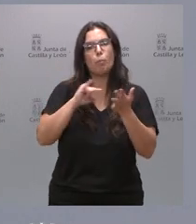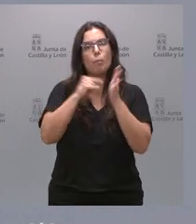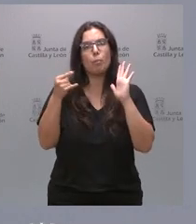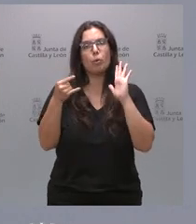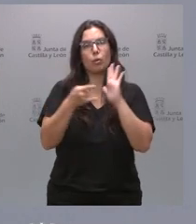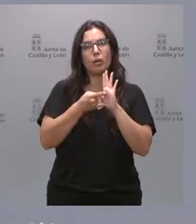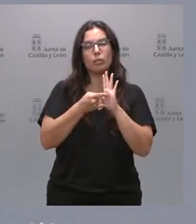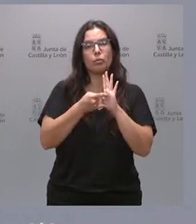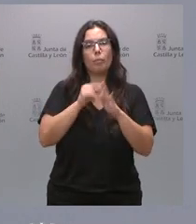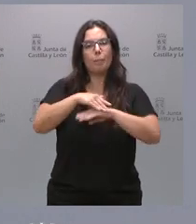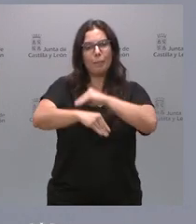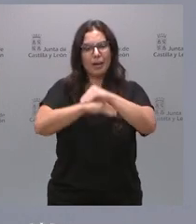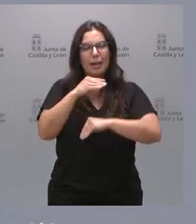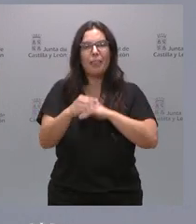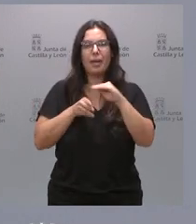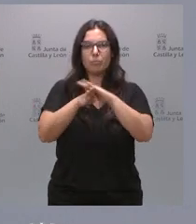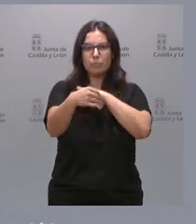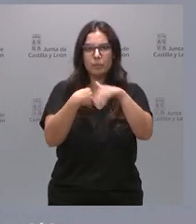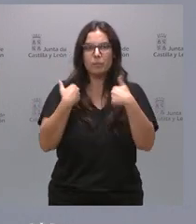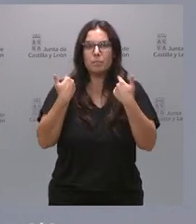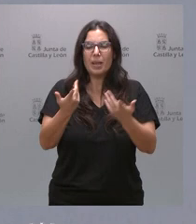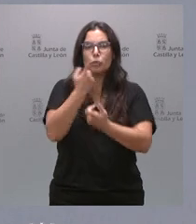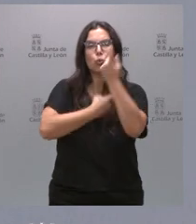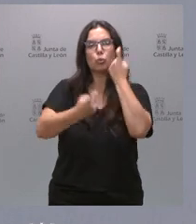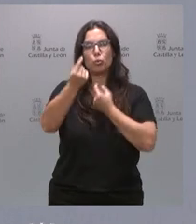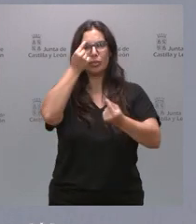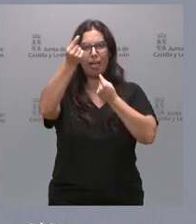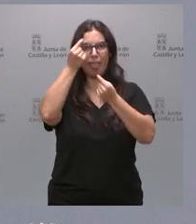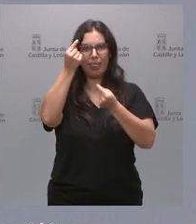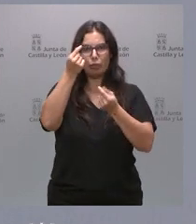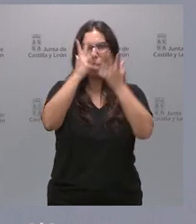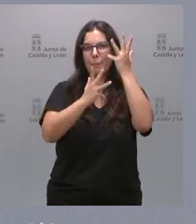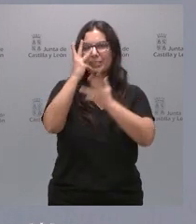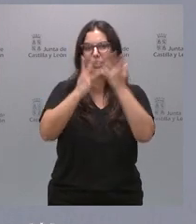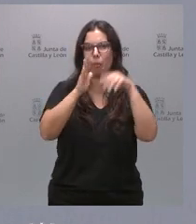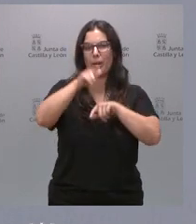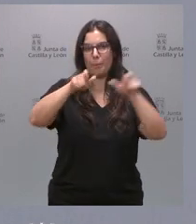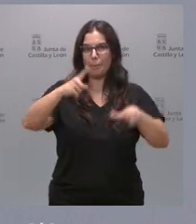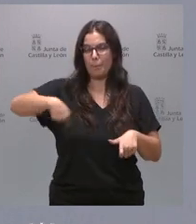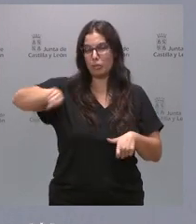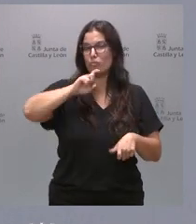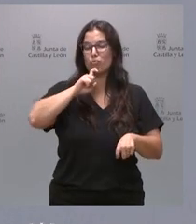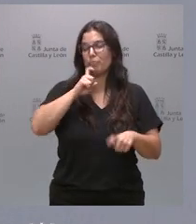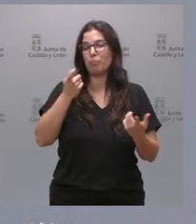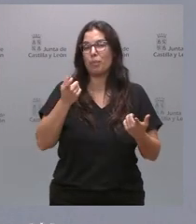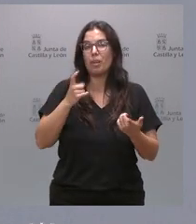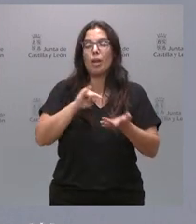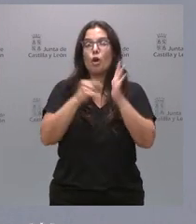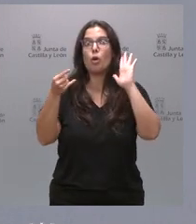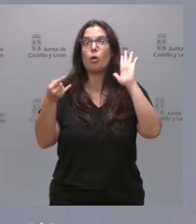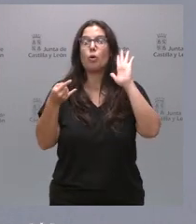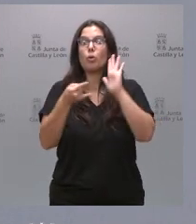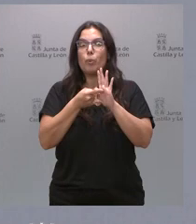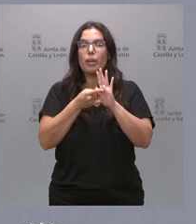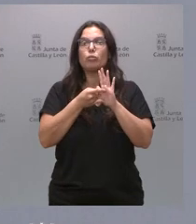para hacer más accesible la consulta de datos administrativos por parte de los ciudadanos lo que se ha denominado el proyecto de gobierno del dato